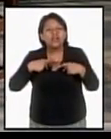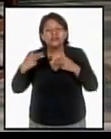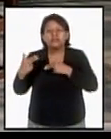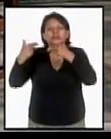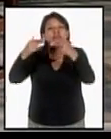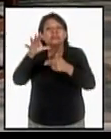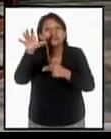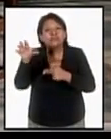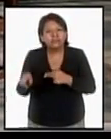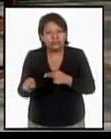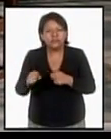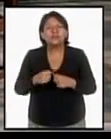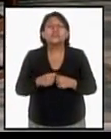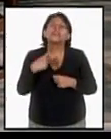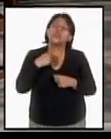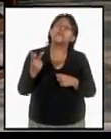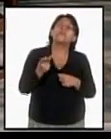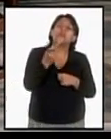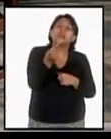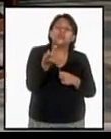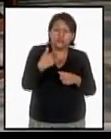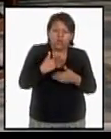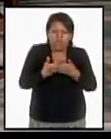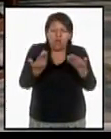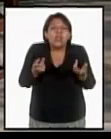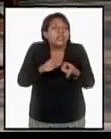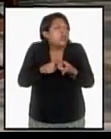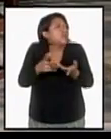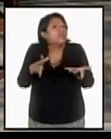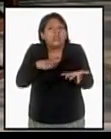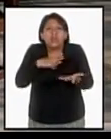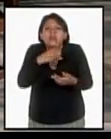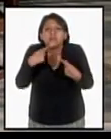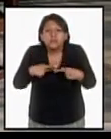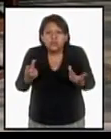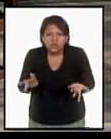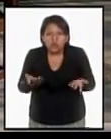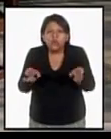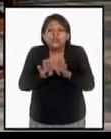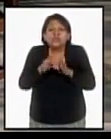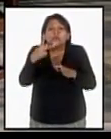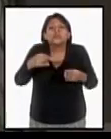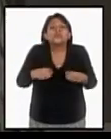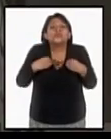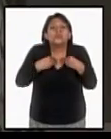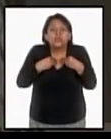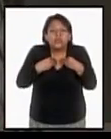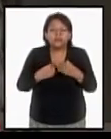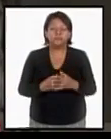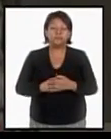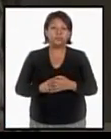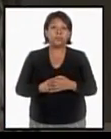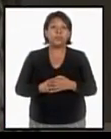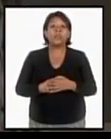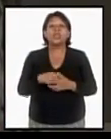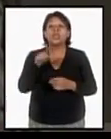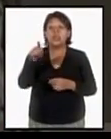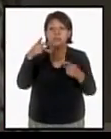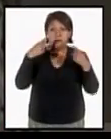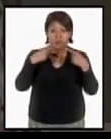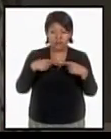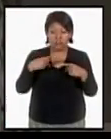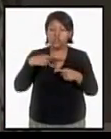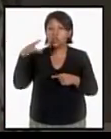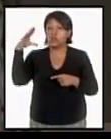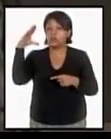ahora, ¿en dónde están y en qué condiciones se encuentran los afrodescendientes mexicanos? Los africanos y